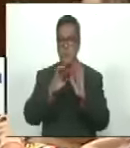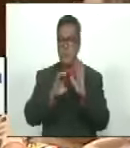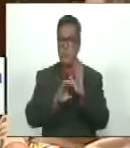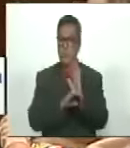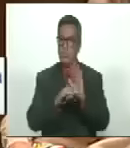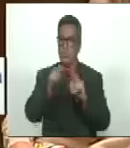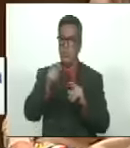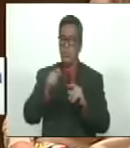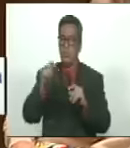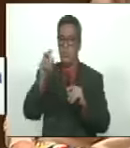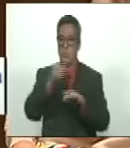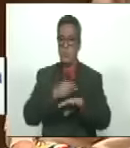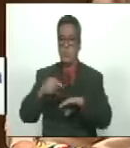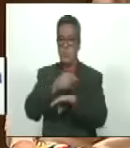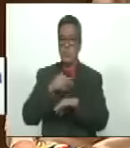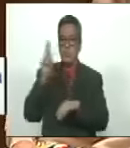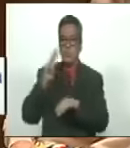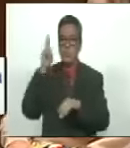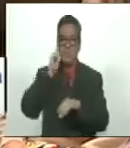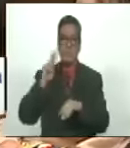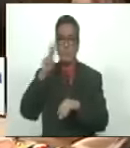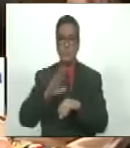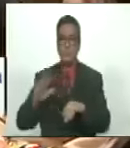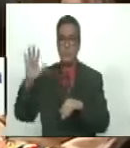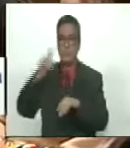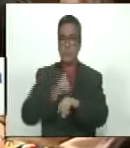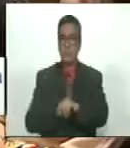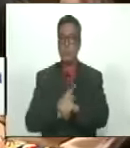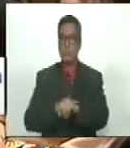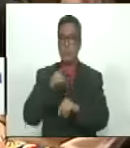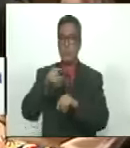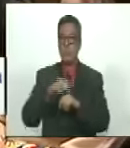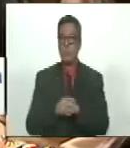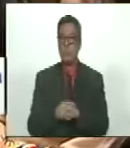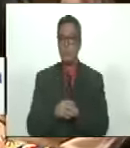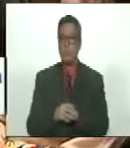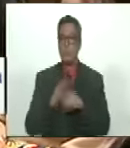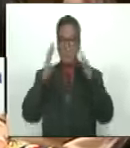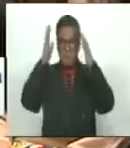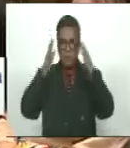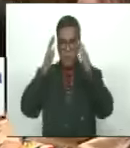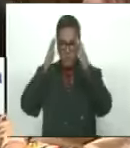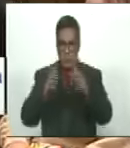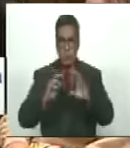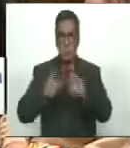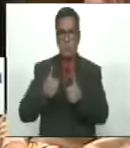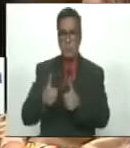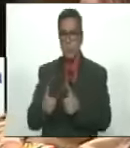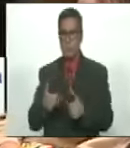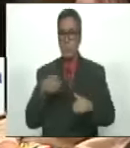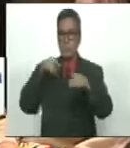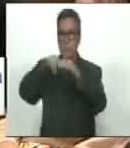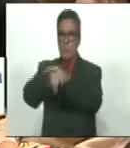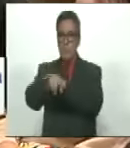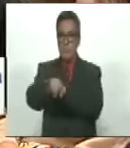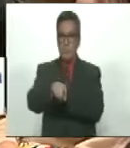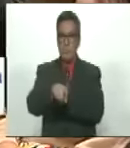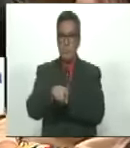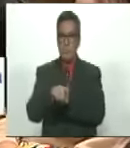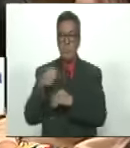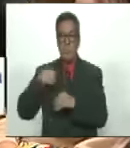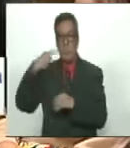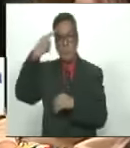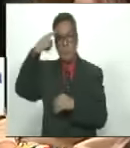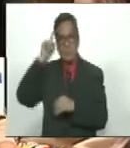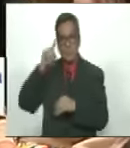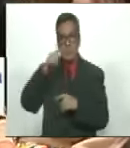República Bolivariana de Venezuela, y fueron momentos que, asesorados, empezaron a adentrarse en las